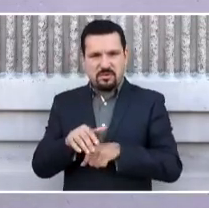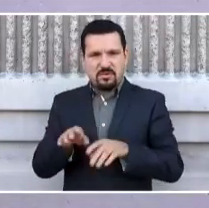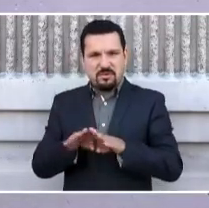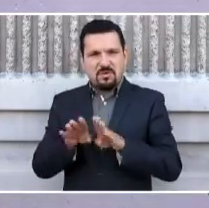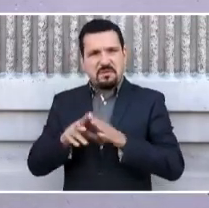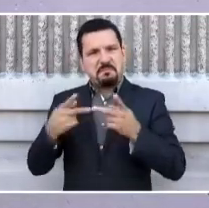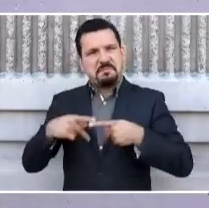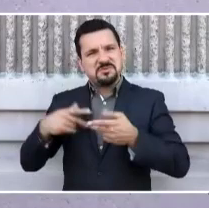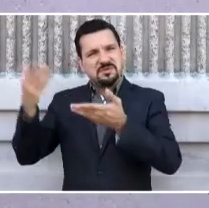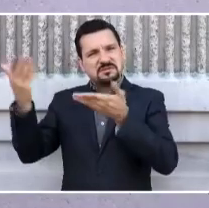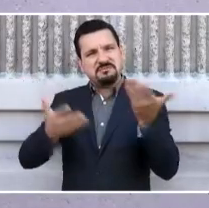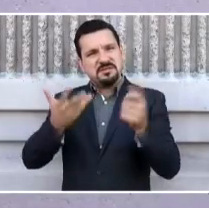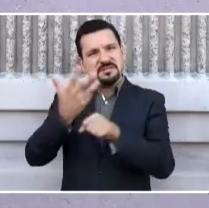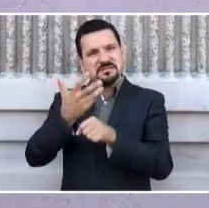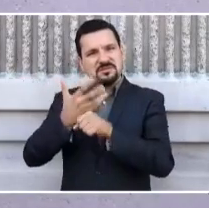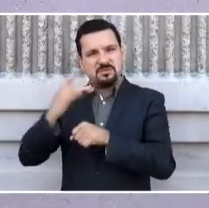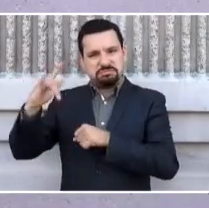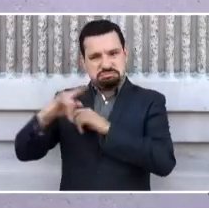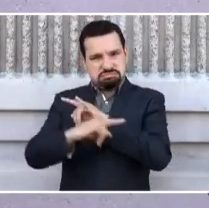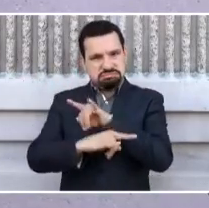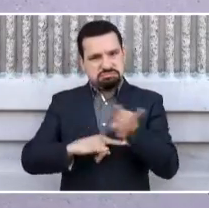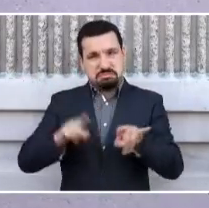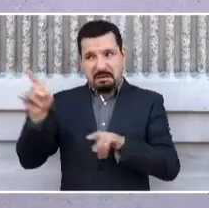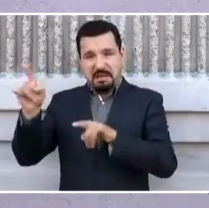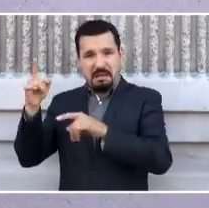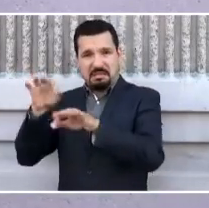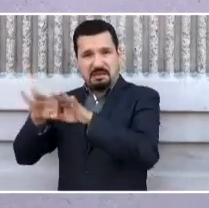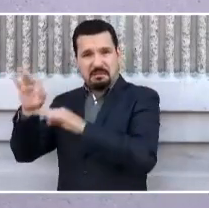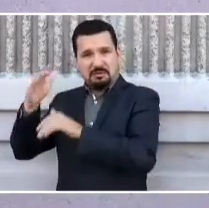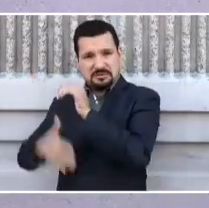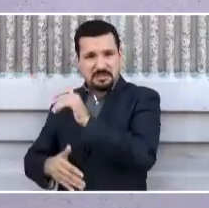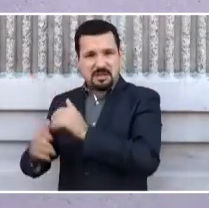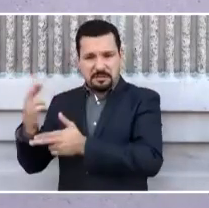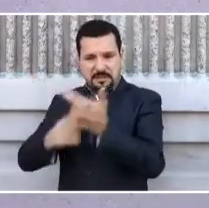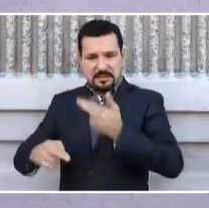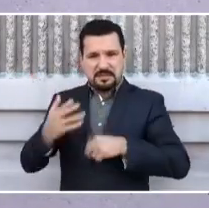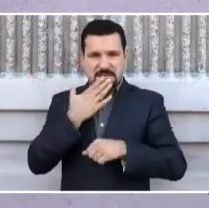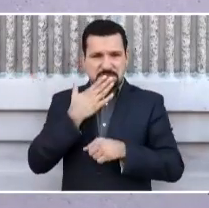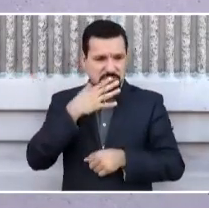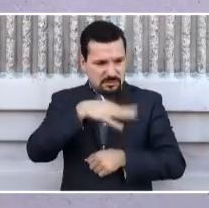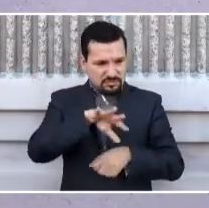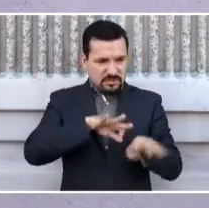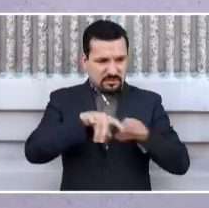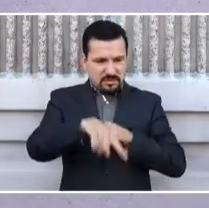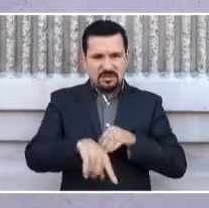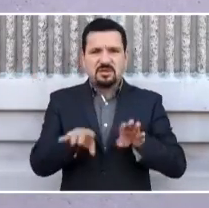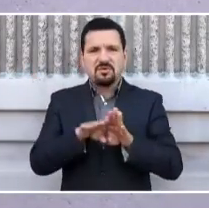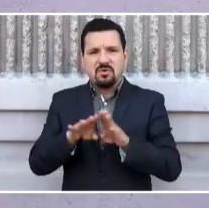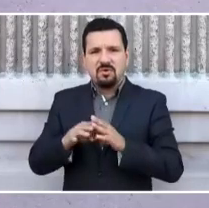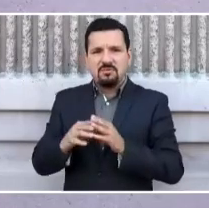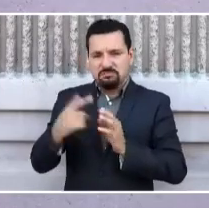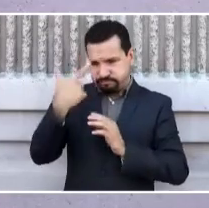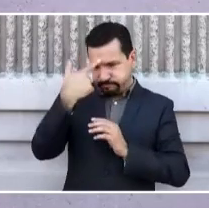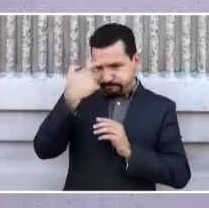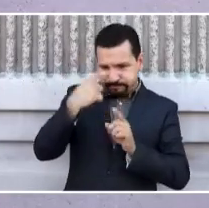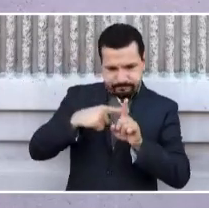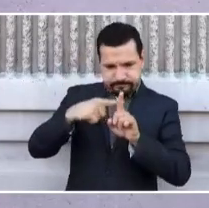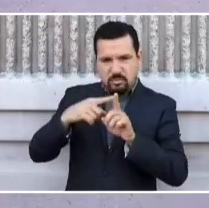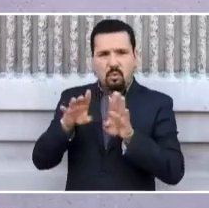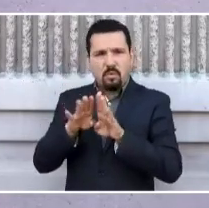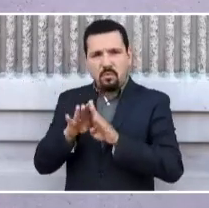paisanos que vienen en este éxodo debido a la falta de empleos en Estados Unidos y cómo se les está realizando el muestreo a